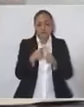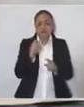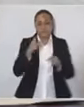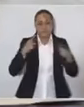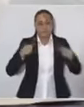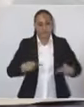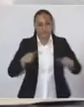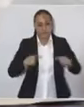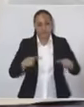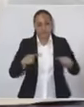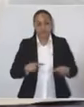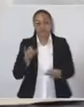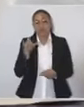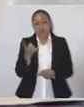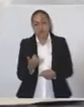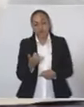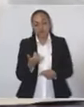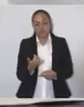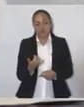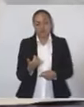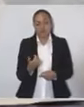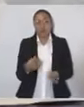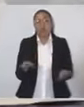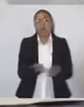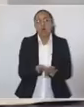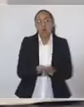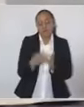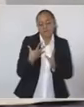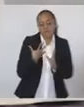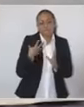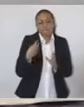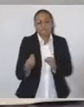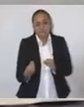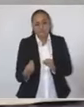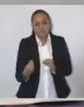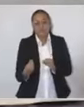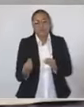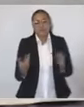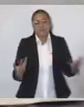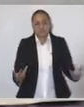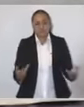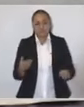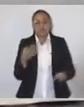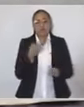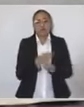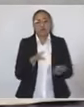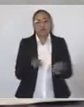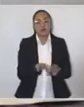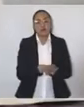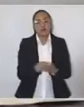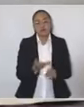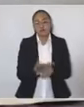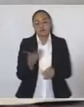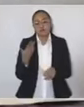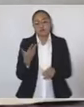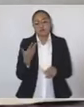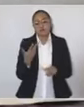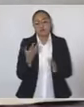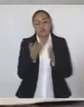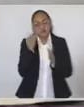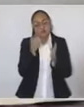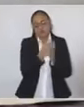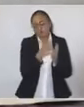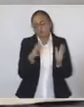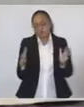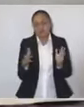año. Y sobre la forma de transmisión, hay que recordar que son periodos muy prolongados e